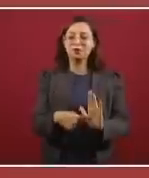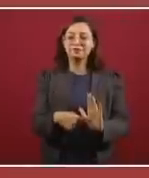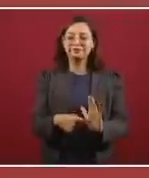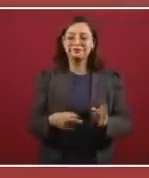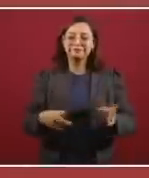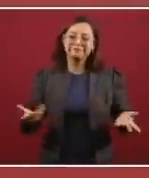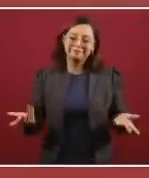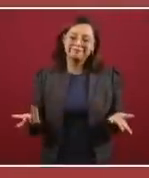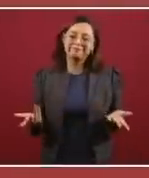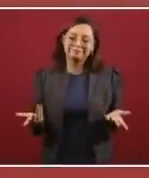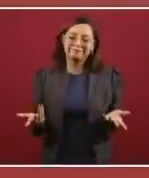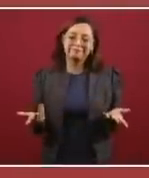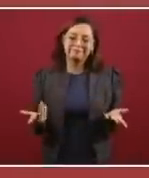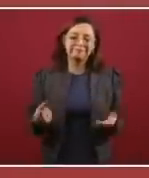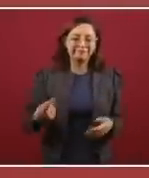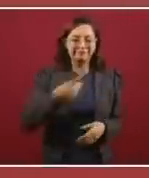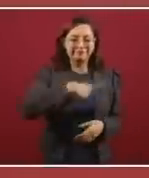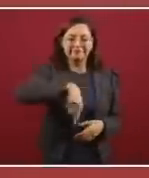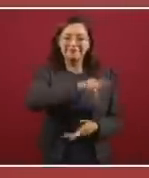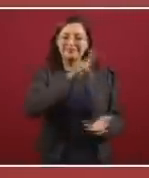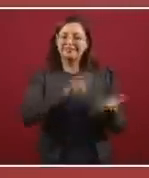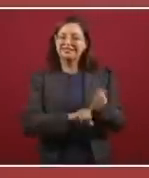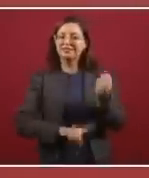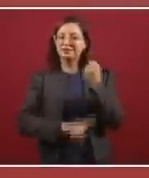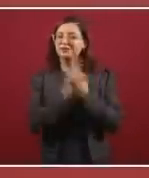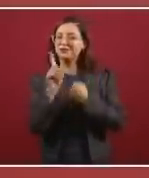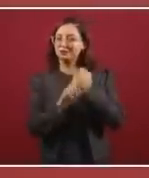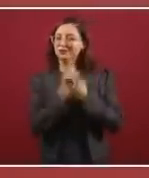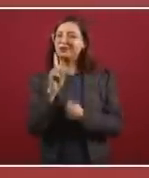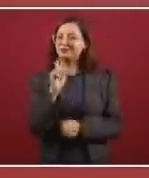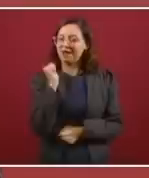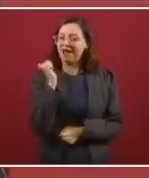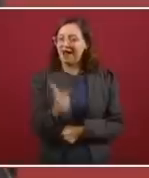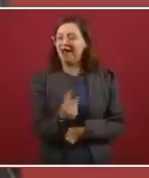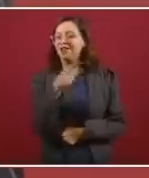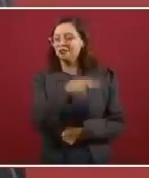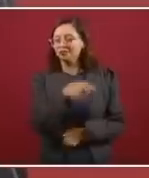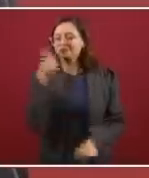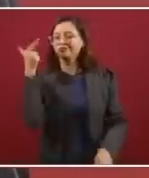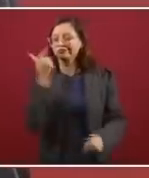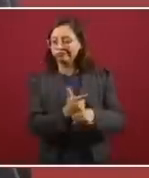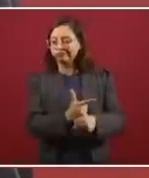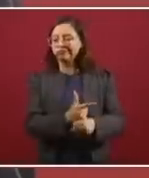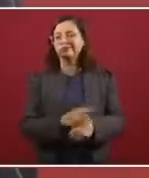pues que tienen problemas esos partidos,